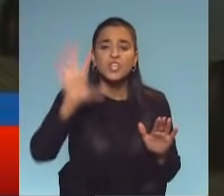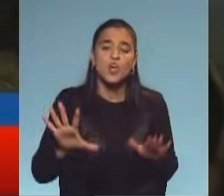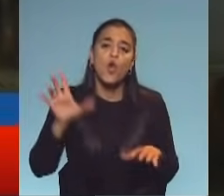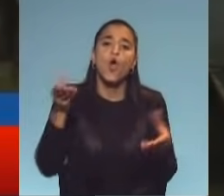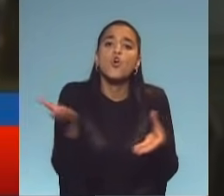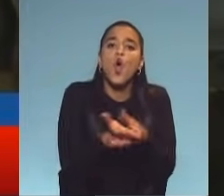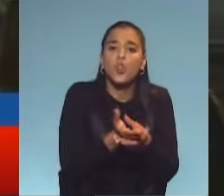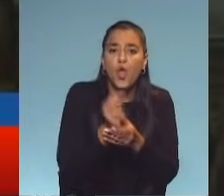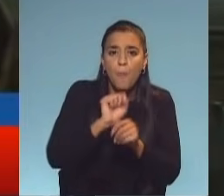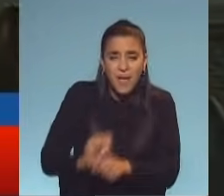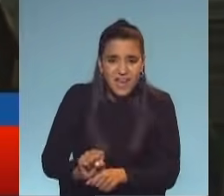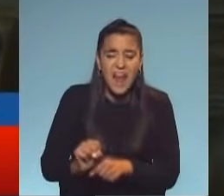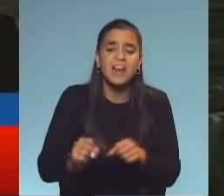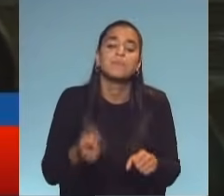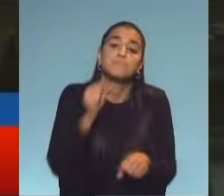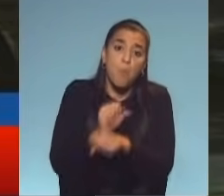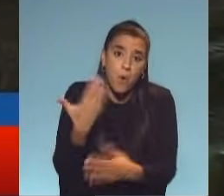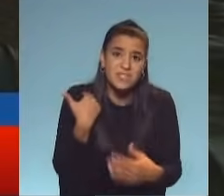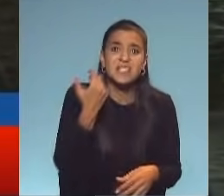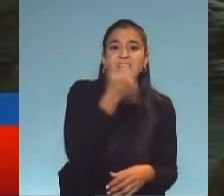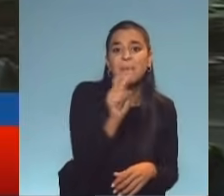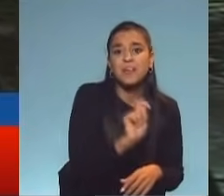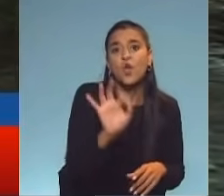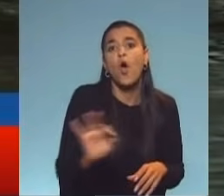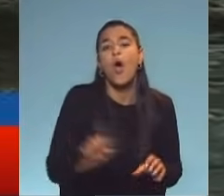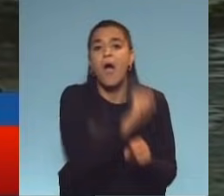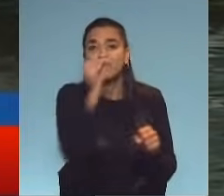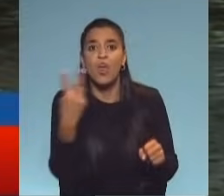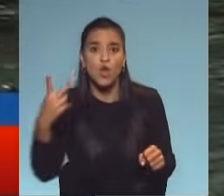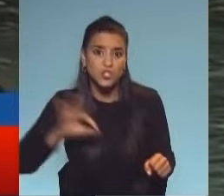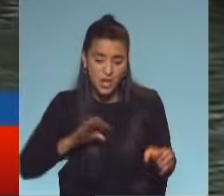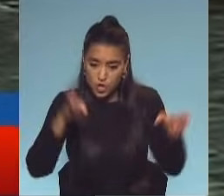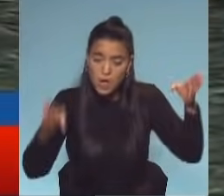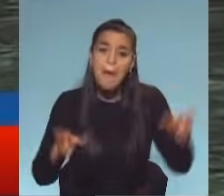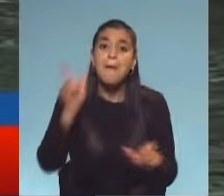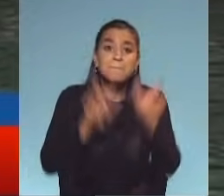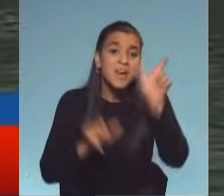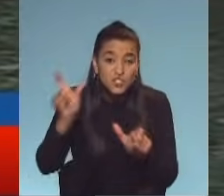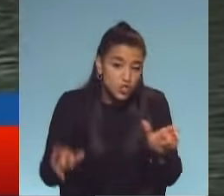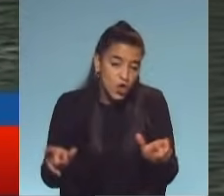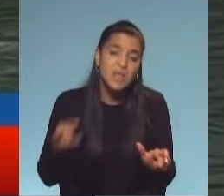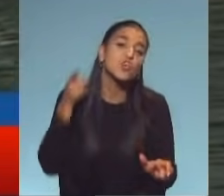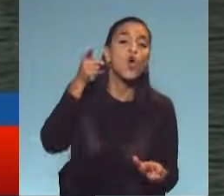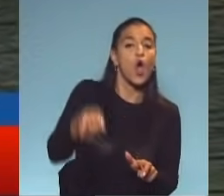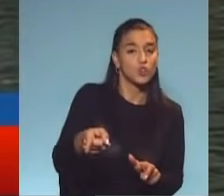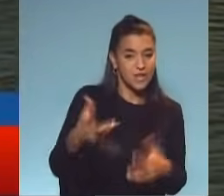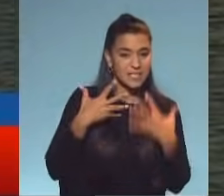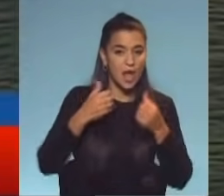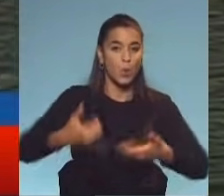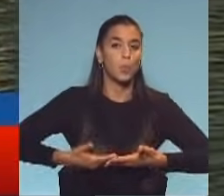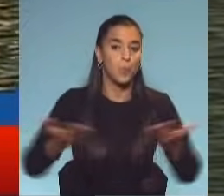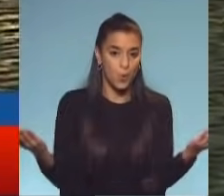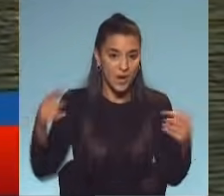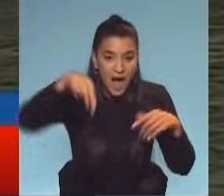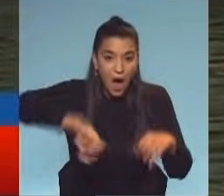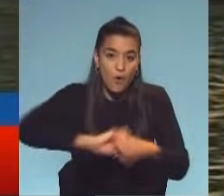Penal, que implica penas de 6 meses a 2 años para todas aquellas personas que atenten contra la salud pública en